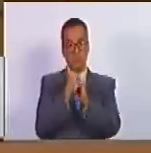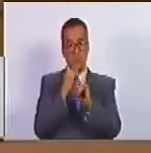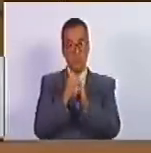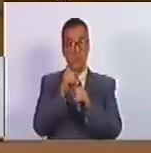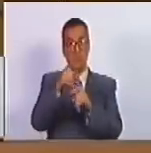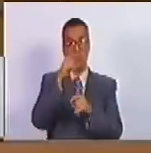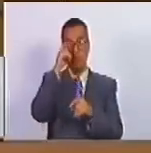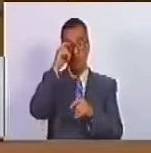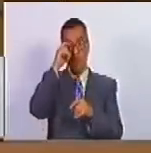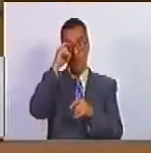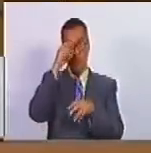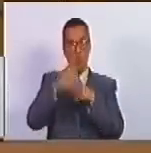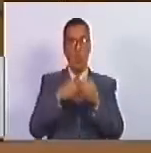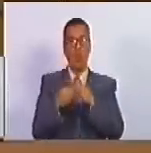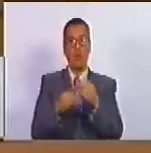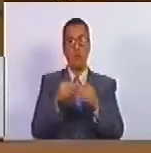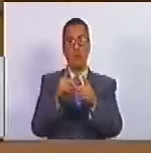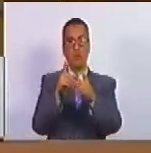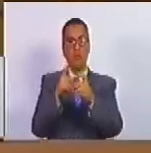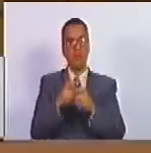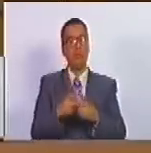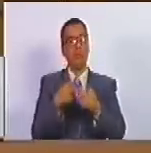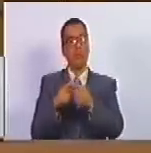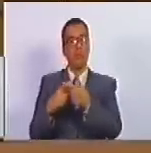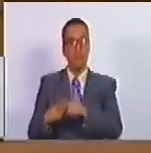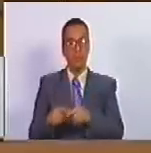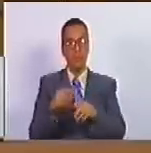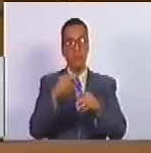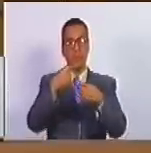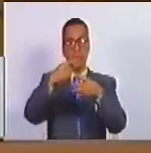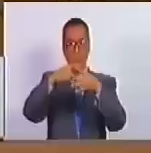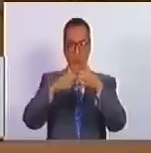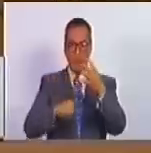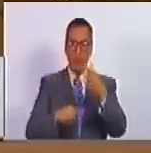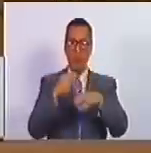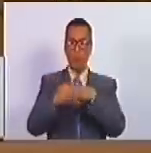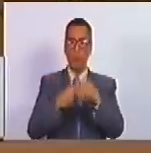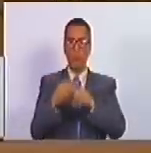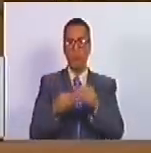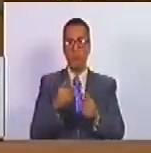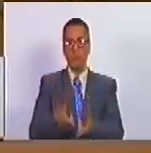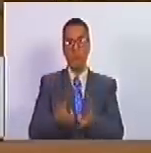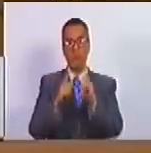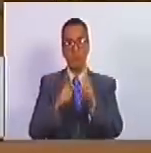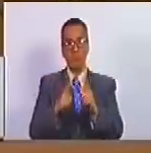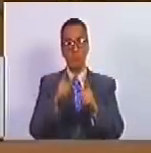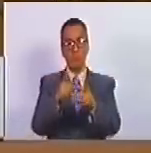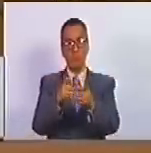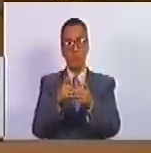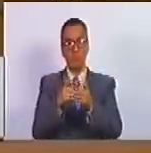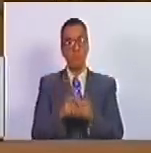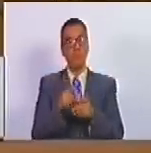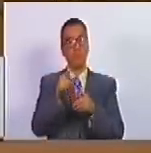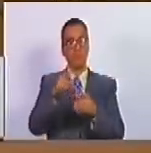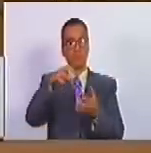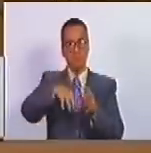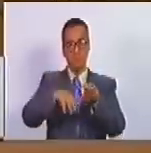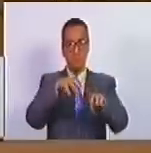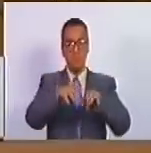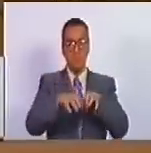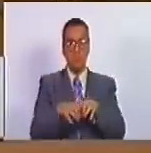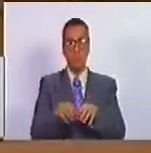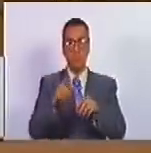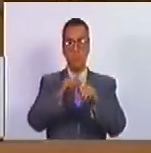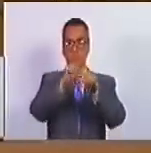cual constituye un instrumento de diferente denominación que será emitido por las autoridades tributarias estadales a través